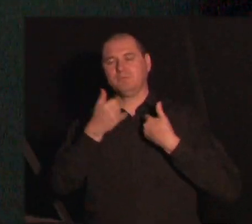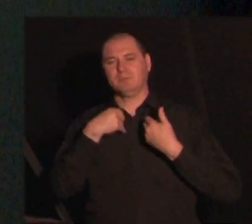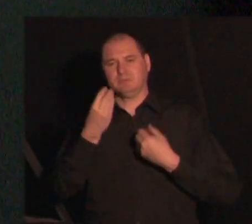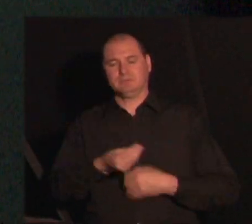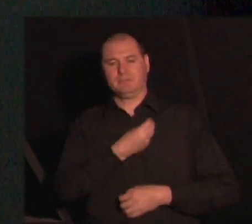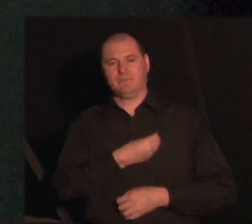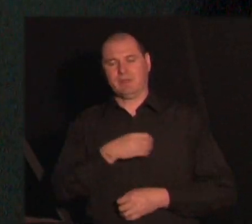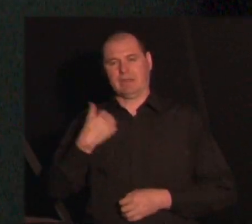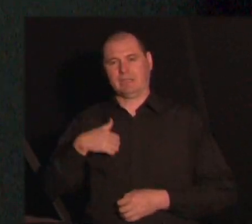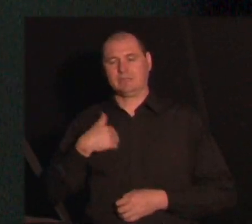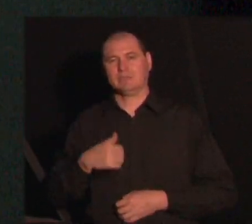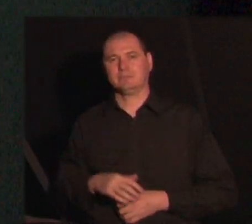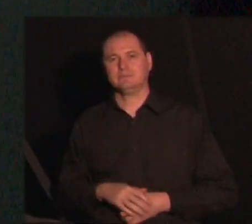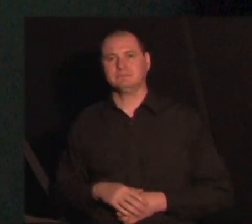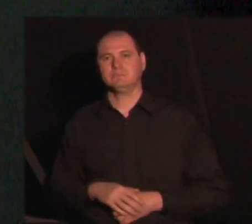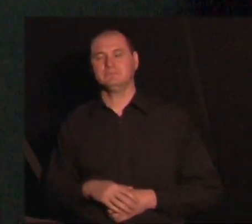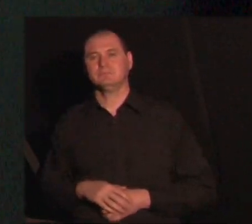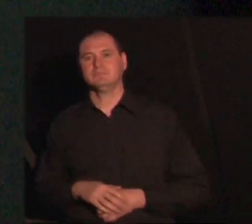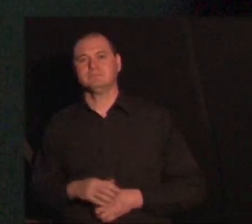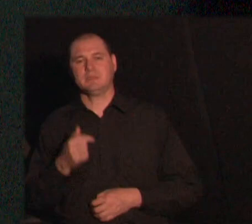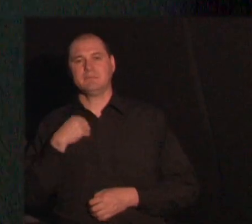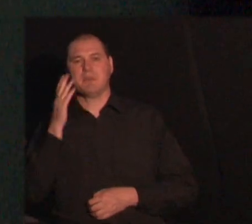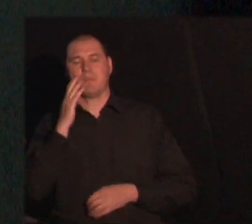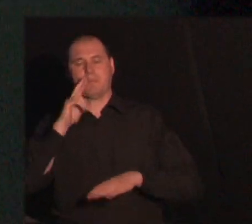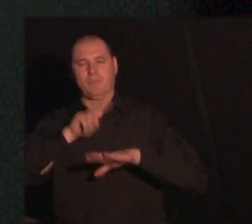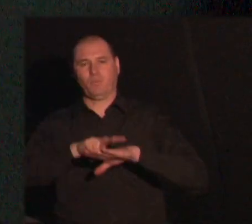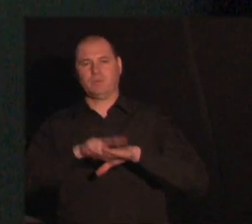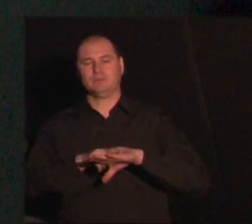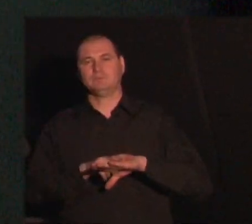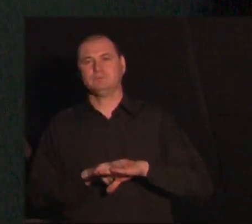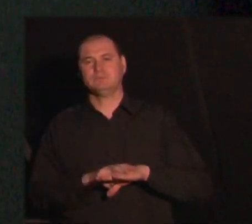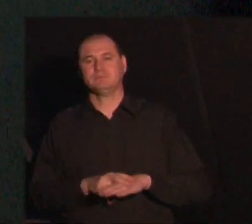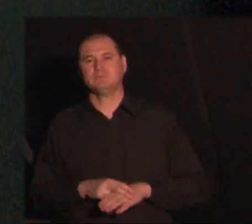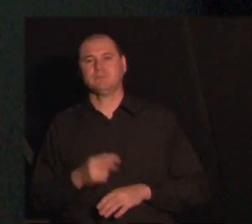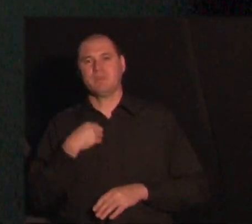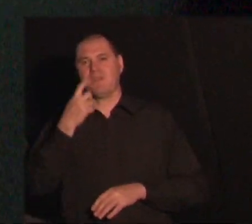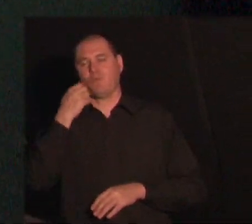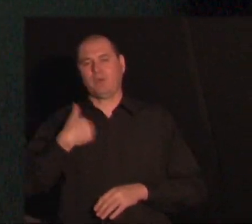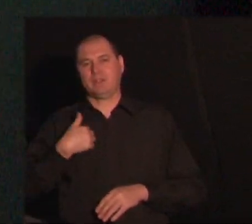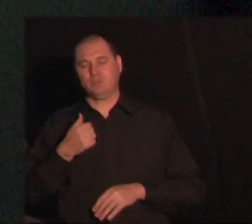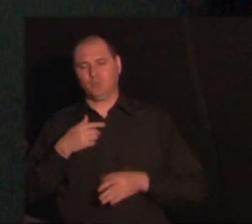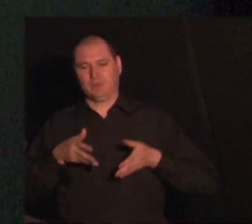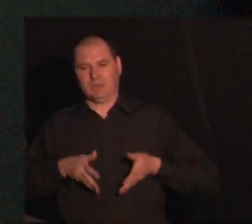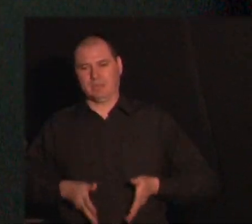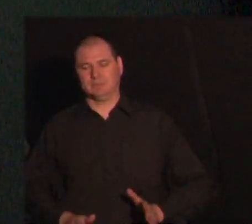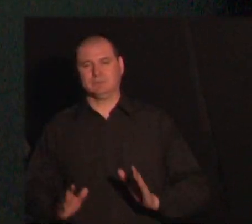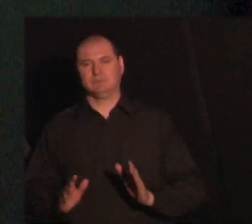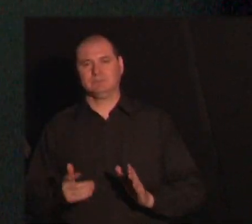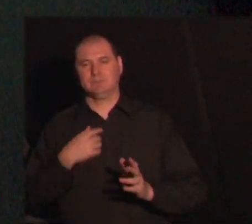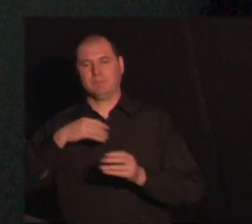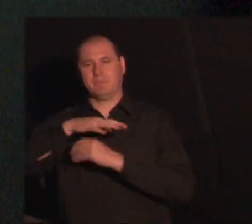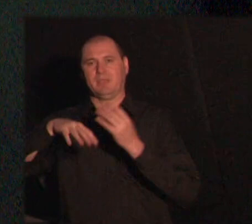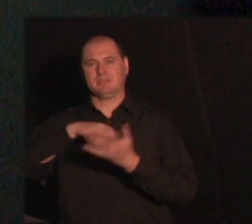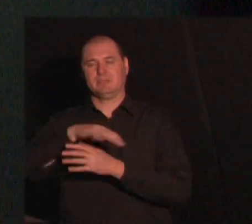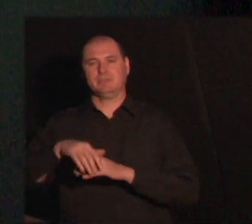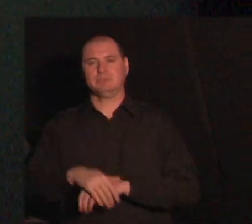que era argentino, bueno, mestiza, mi mamá, paraguaya, argentino, mi abuelo, entonces yo nací, tipo, una mezcla de